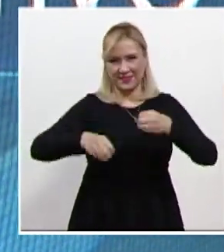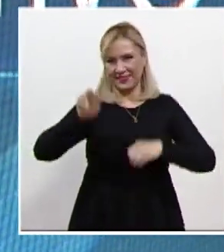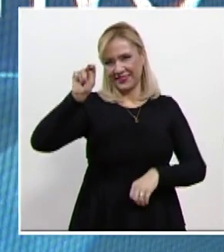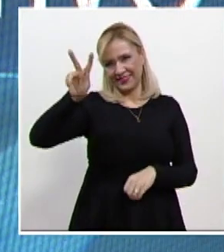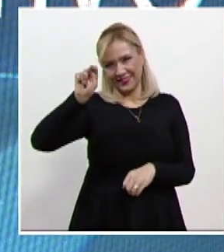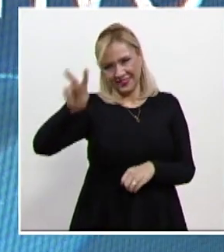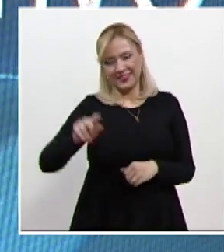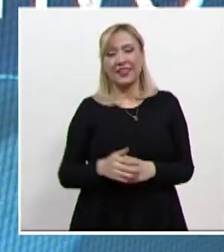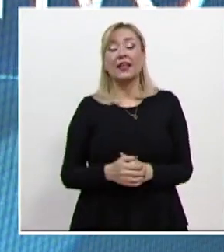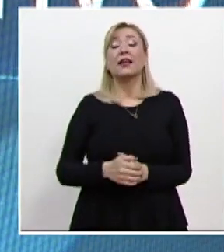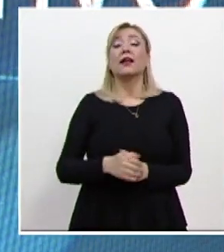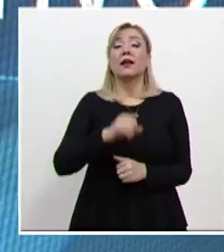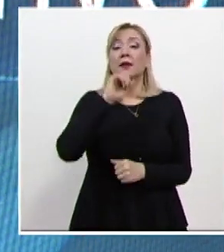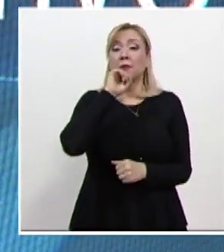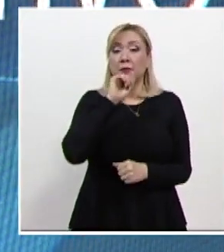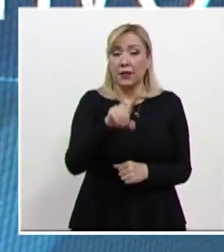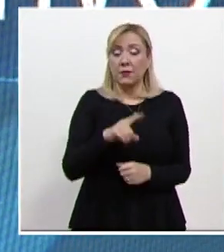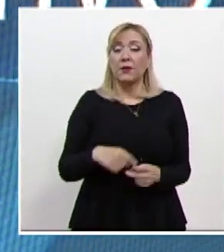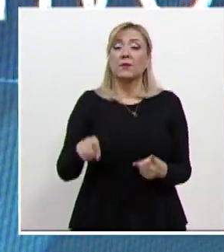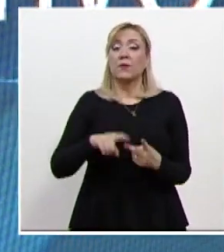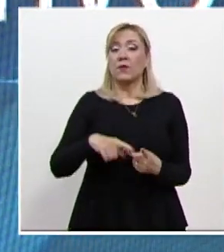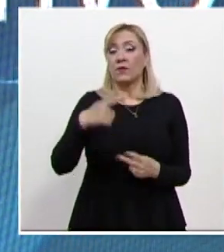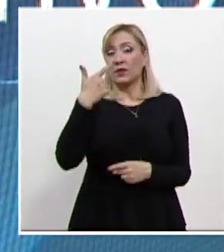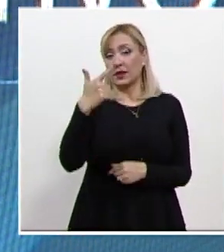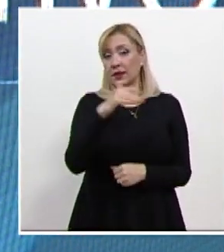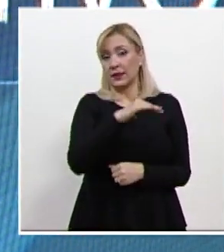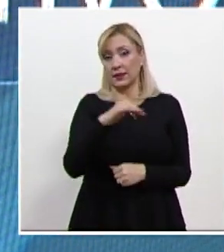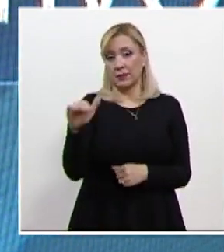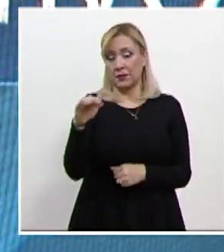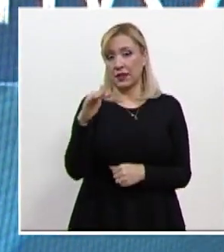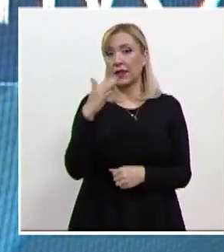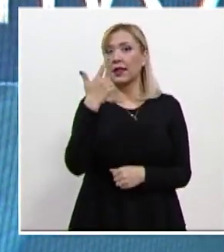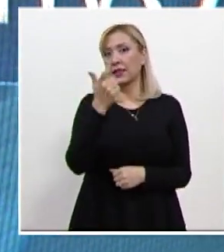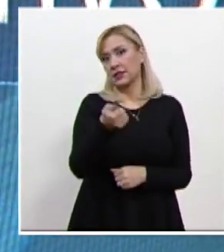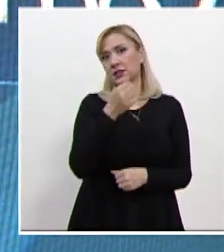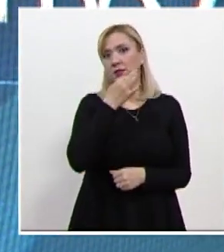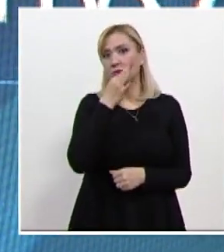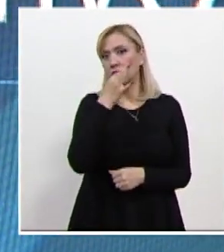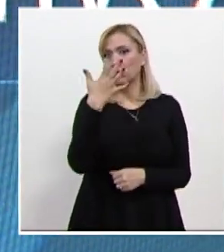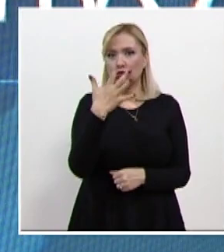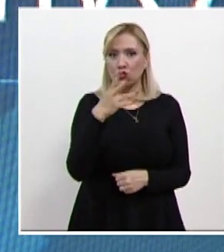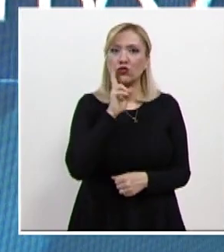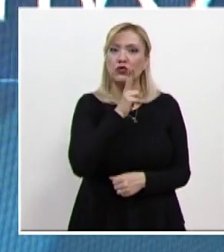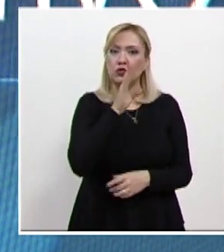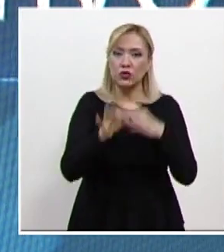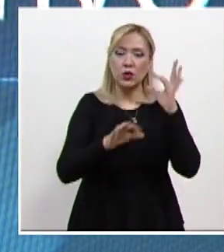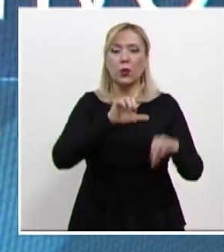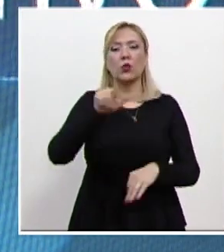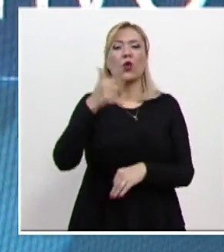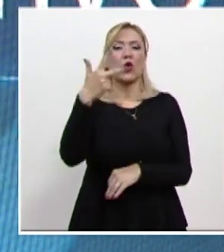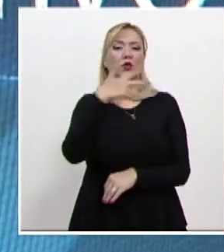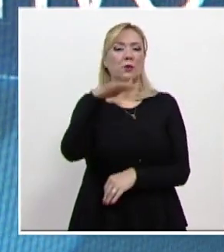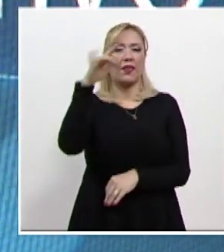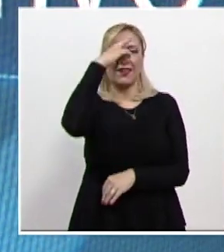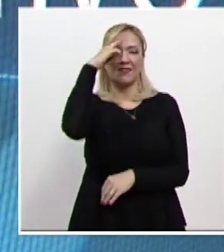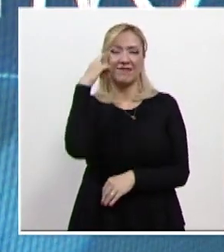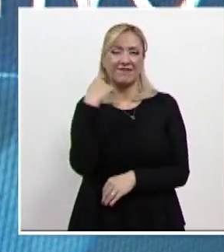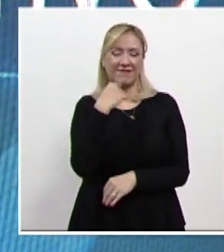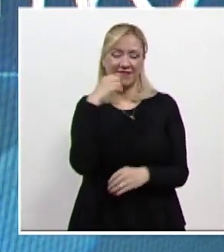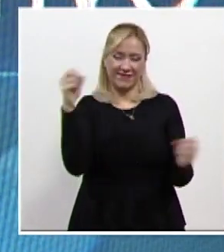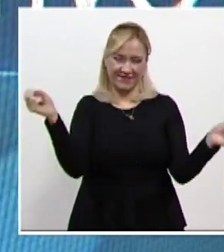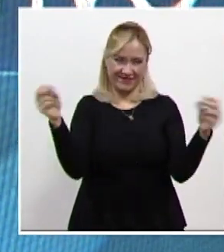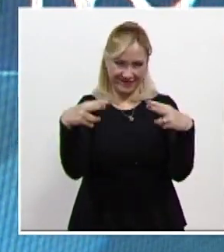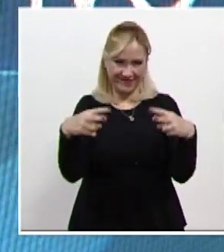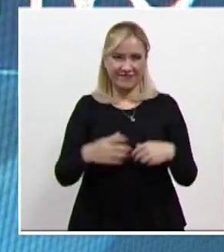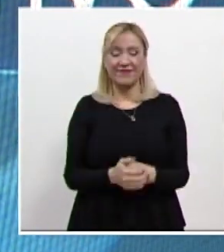Judicial de la Federación. Lo invito a seguir a las 19:30 horas nuestro avance informativo y a las 8:30 de la noche el noticiario nocturno.